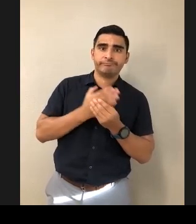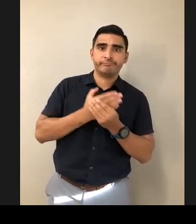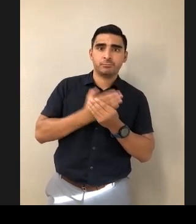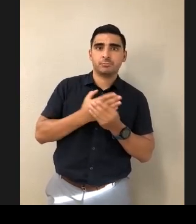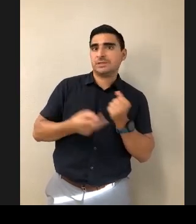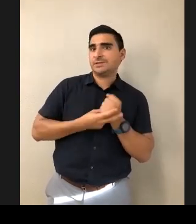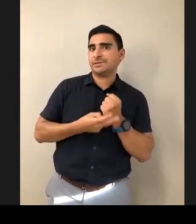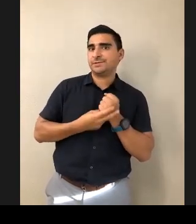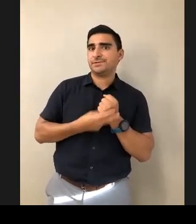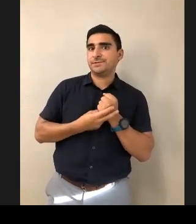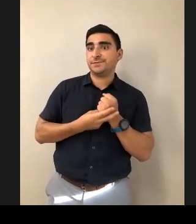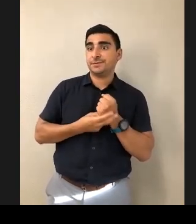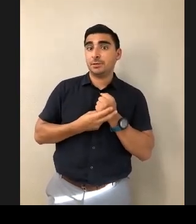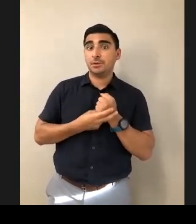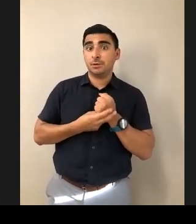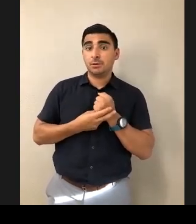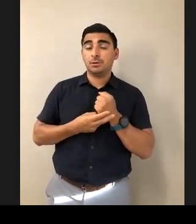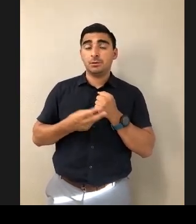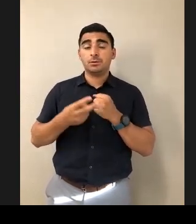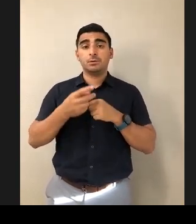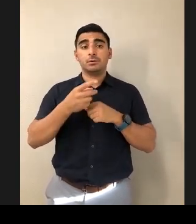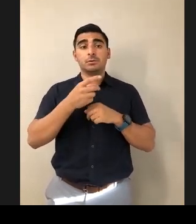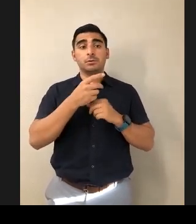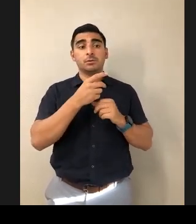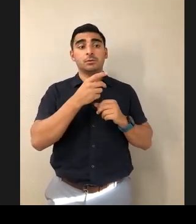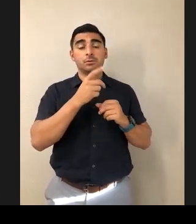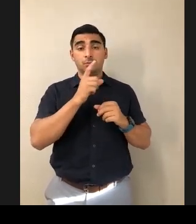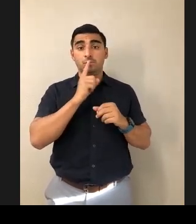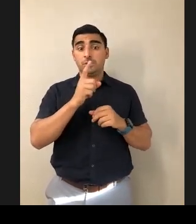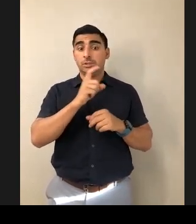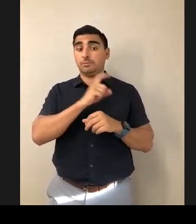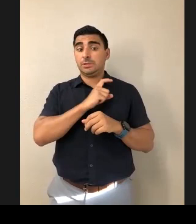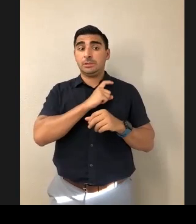medidas disciplinarias por la conducta. Y